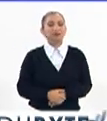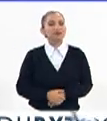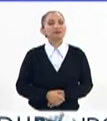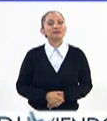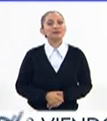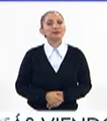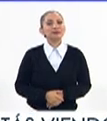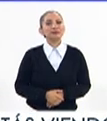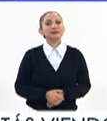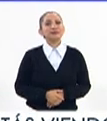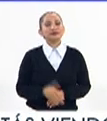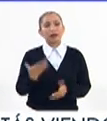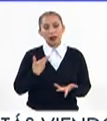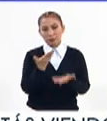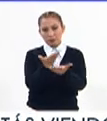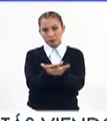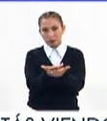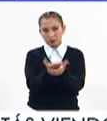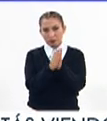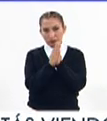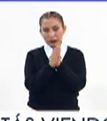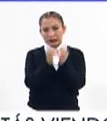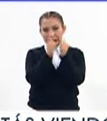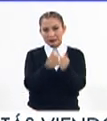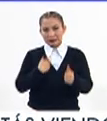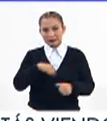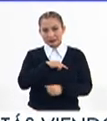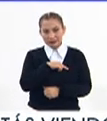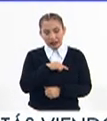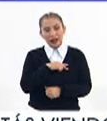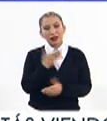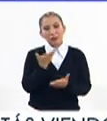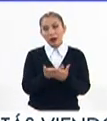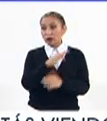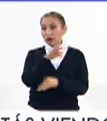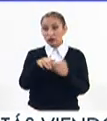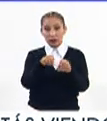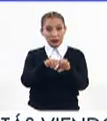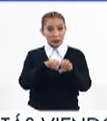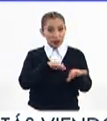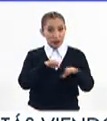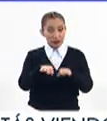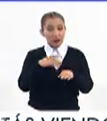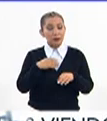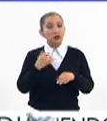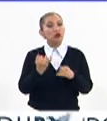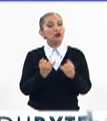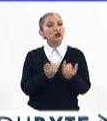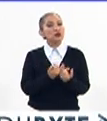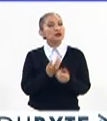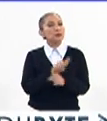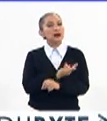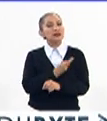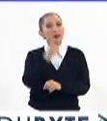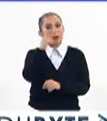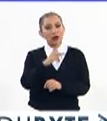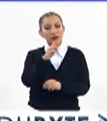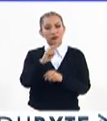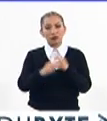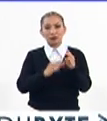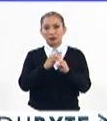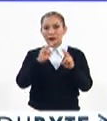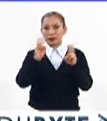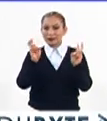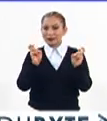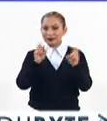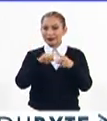Y pues le pido que se quede con nosotros y se lo pido en nombre de este equipo de trabajo. Vamos a tomarle juntos el pulso a México y al